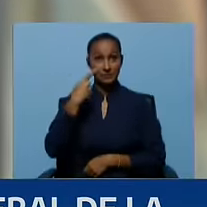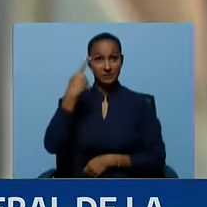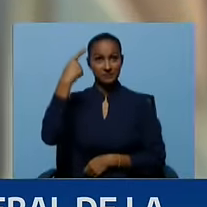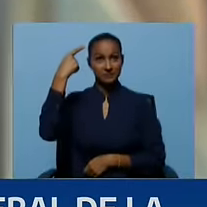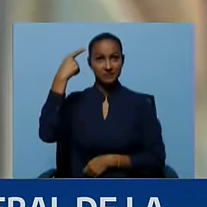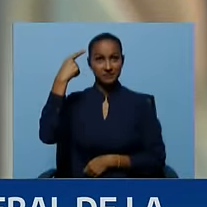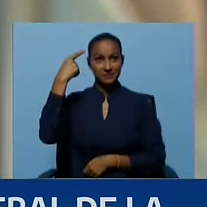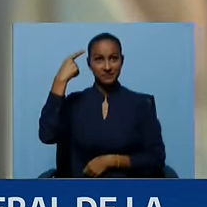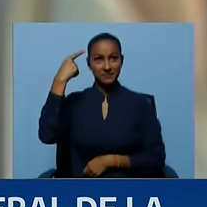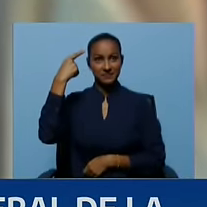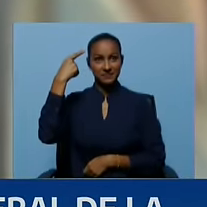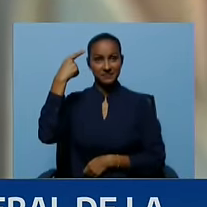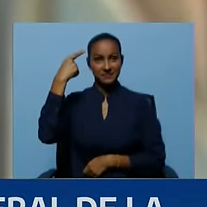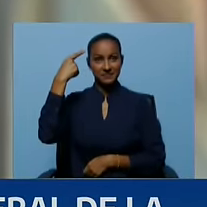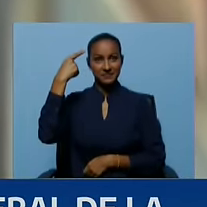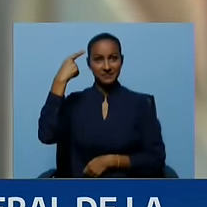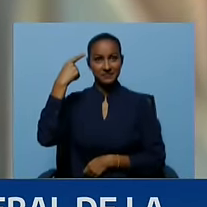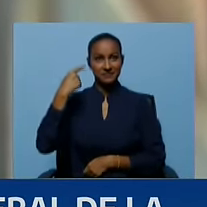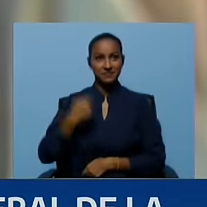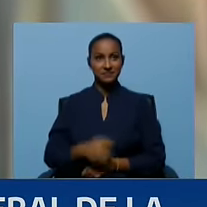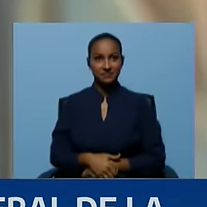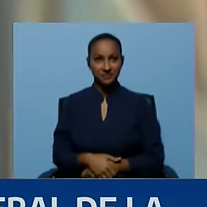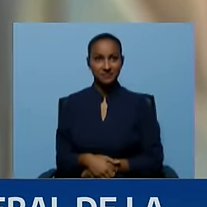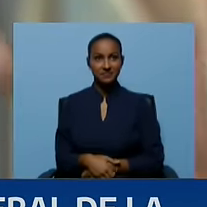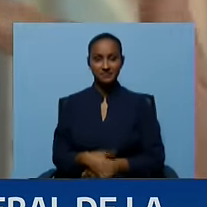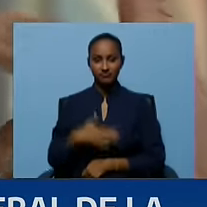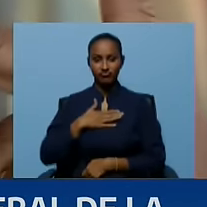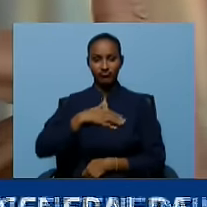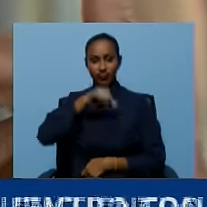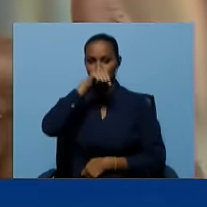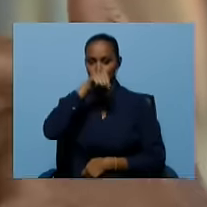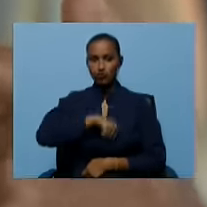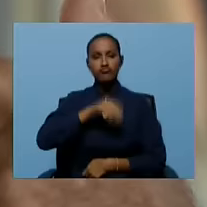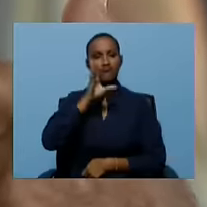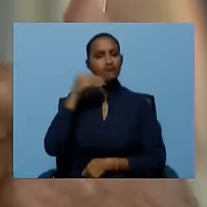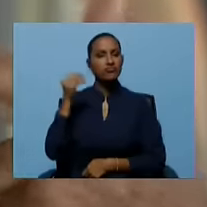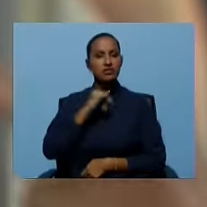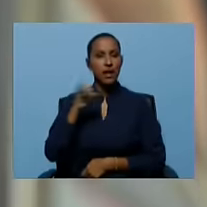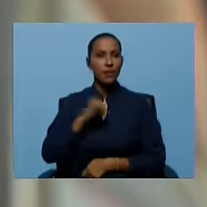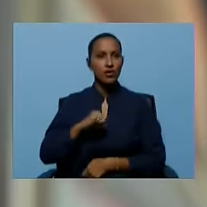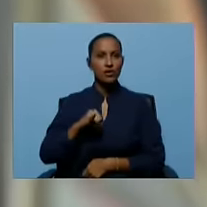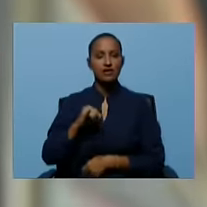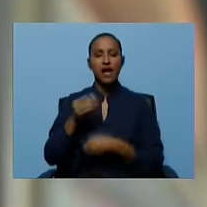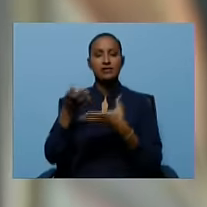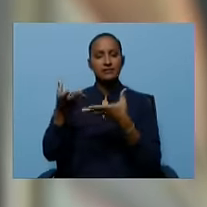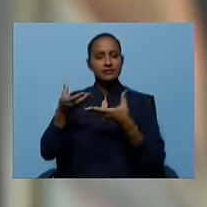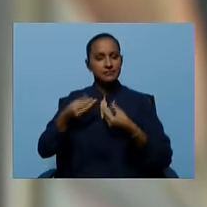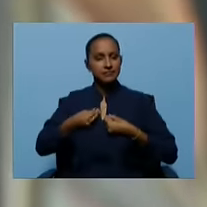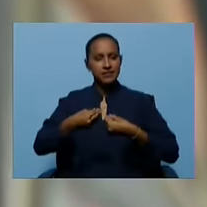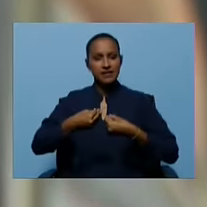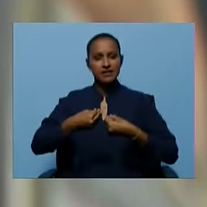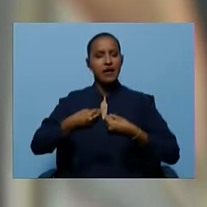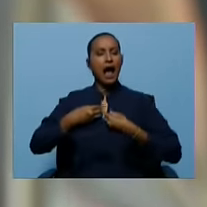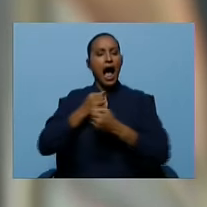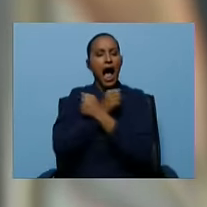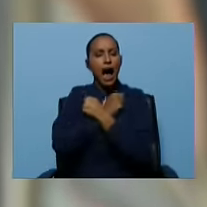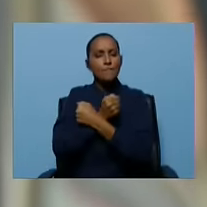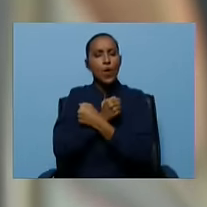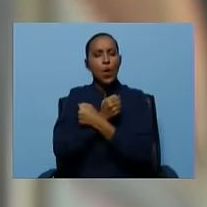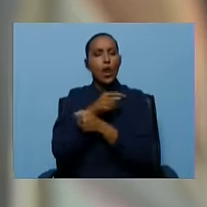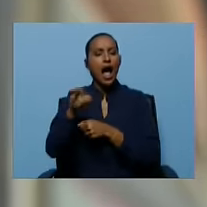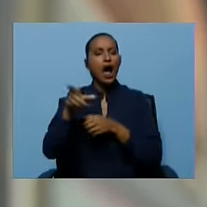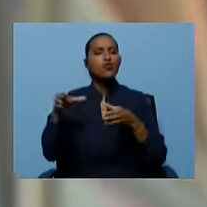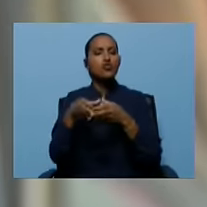Vladimir Padrino López. Y como zamoristas recibimos con amor al Movimiento Sin Tierra